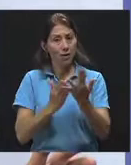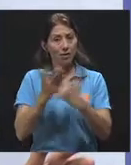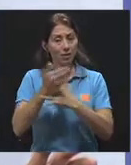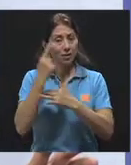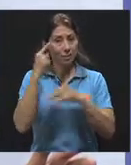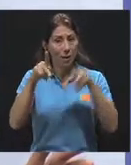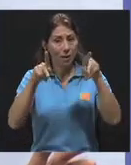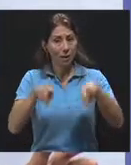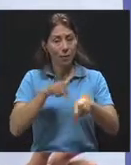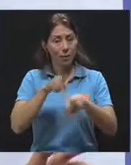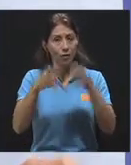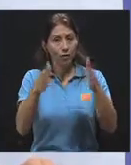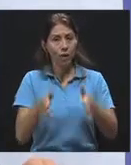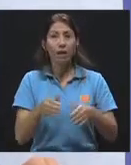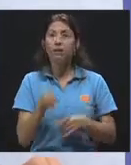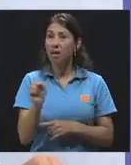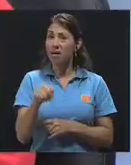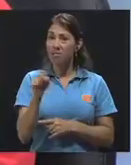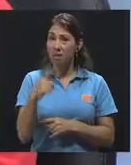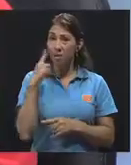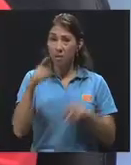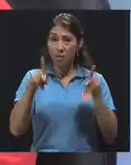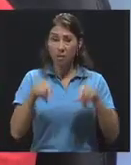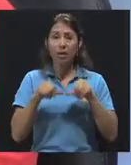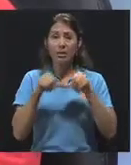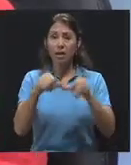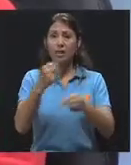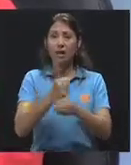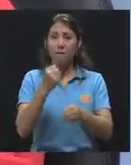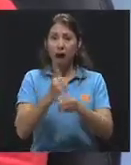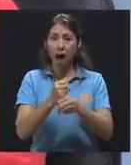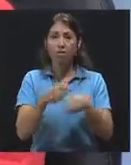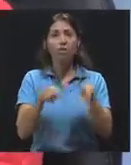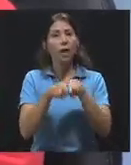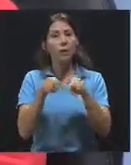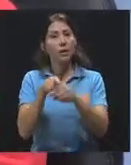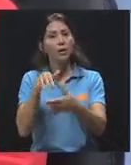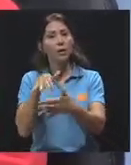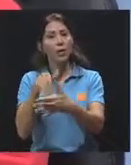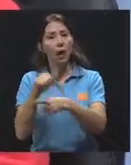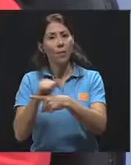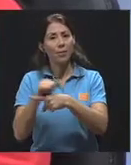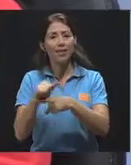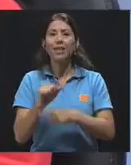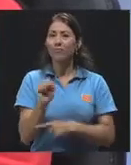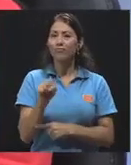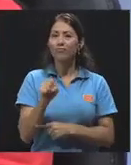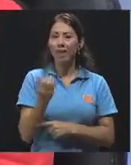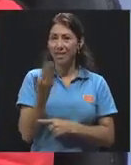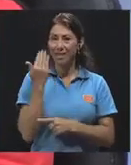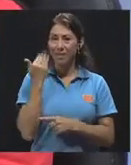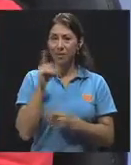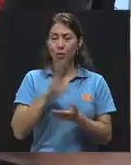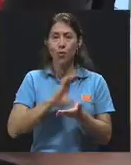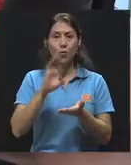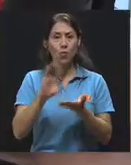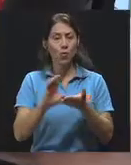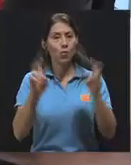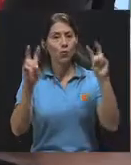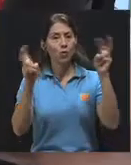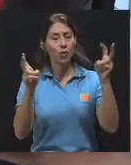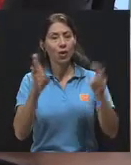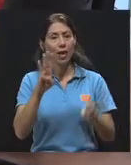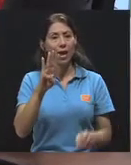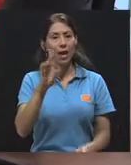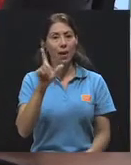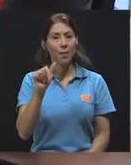accesibles como para los profesionales. Porque es gente que sigue trabajando mientras está capacitando. También, digamos, recientemente dimos un curso